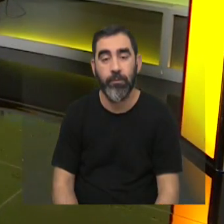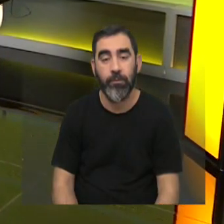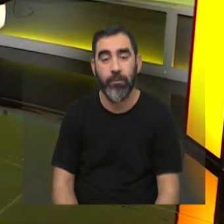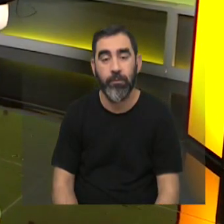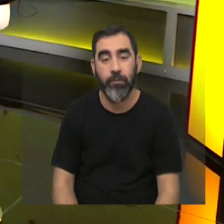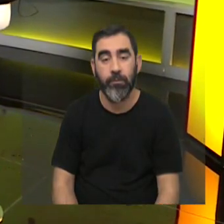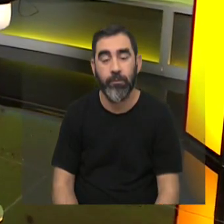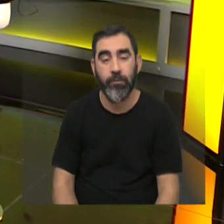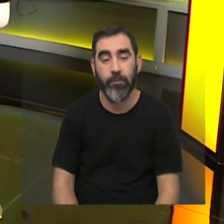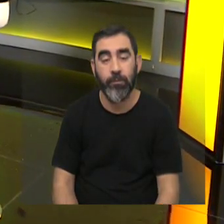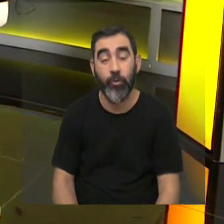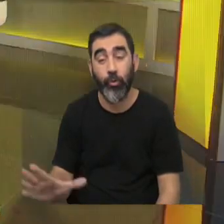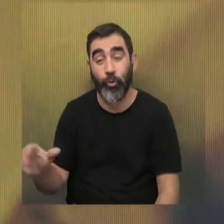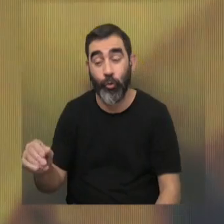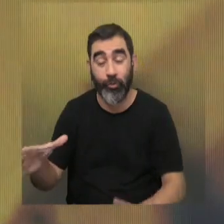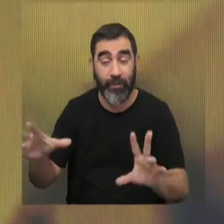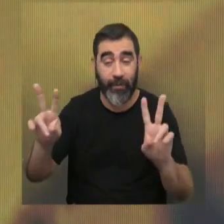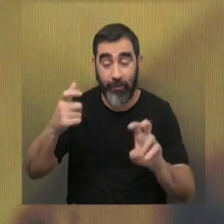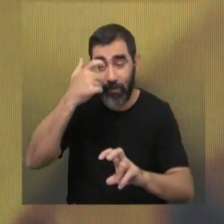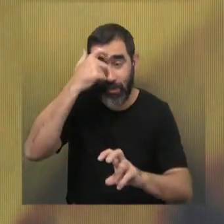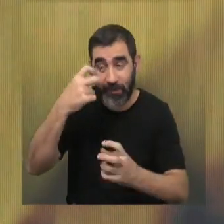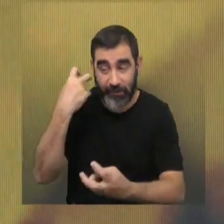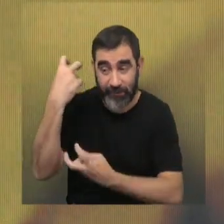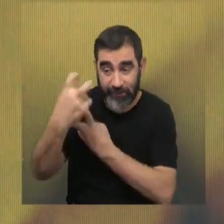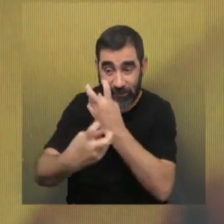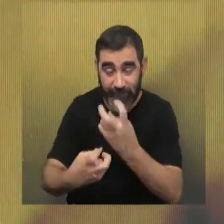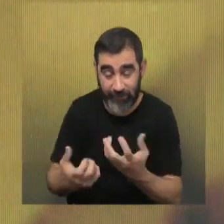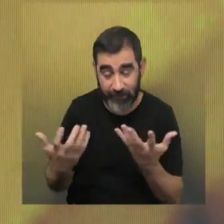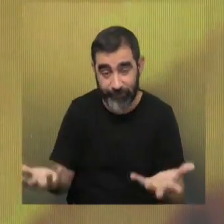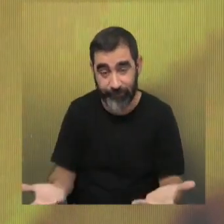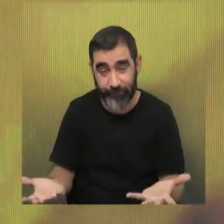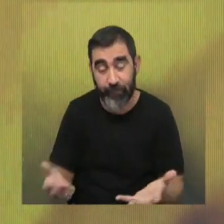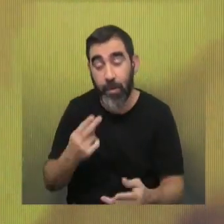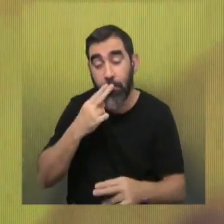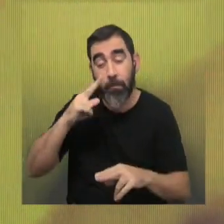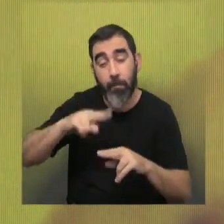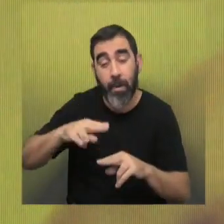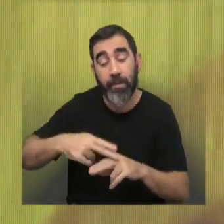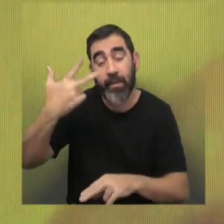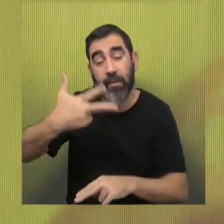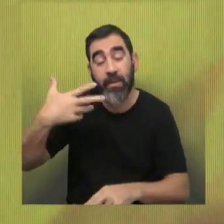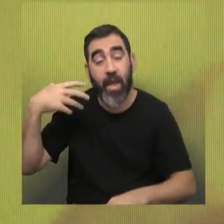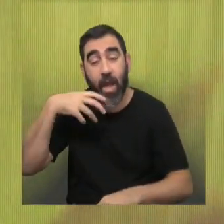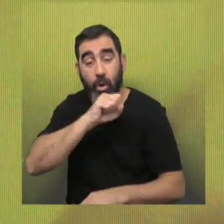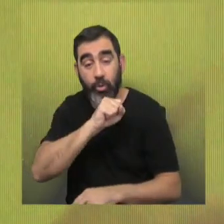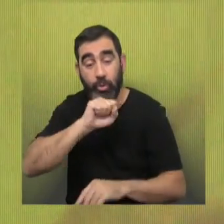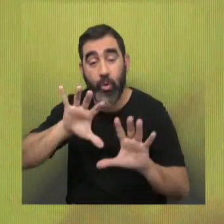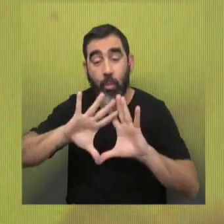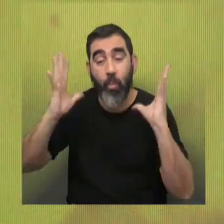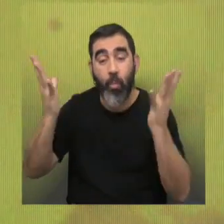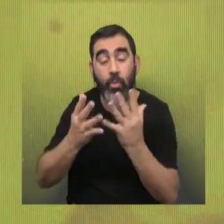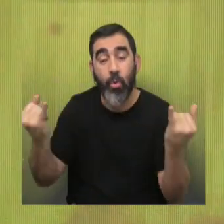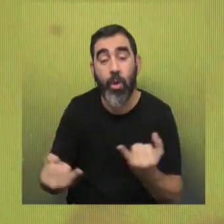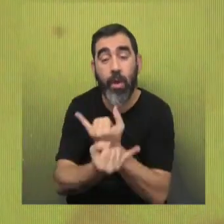En esto de que todo tiene que ver con la ciencia, si uno le busca la vuelta, el martes 13 de agosto en todo el mundo se celebró el